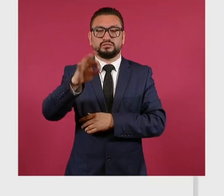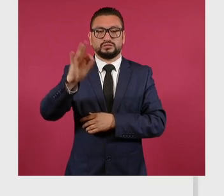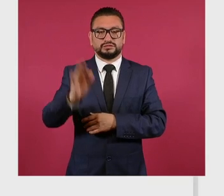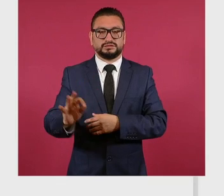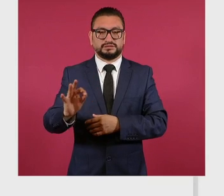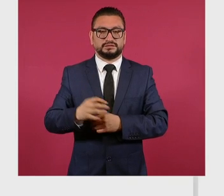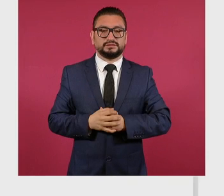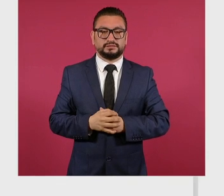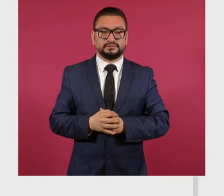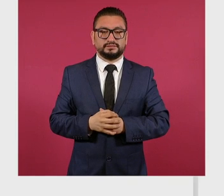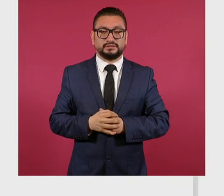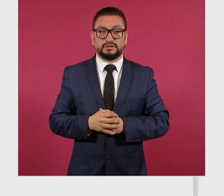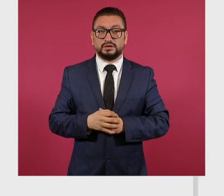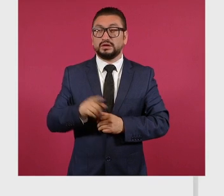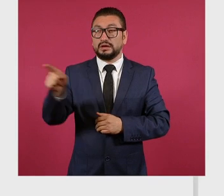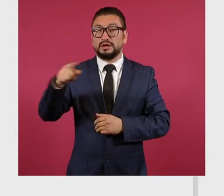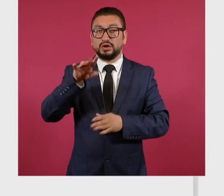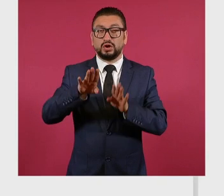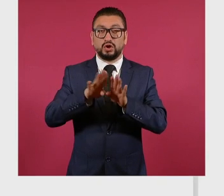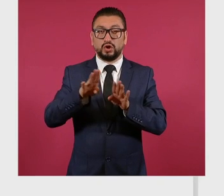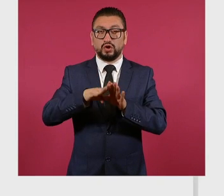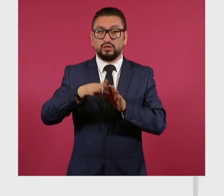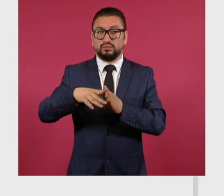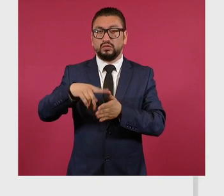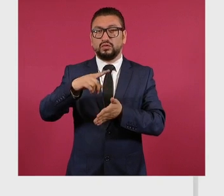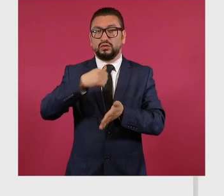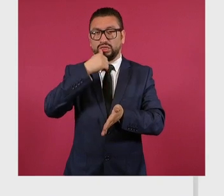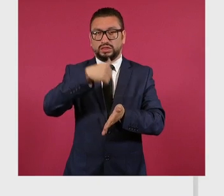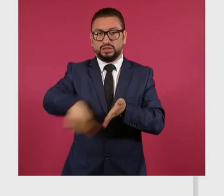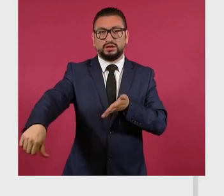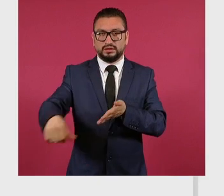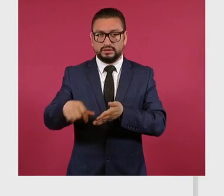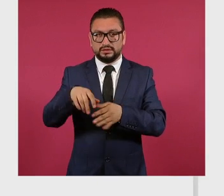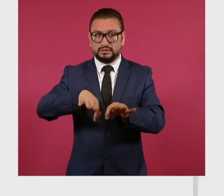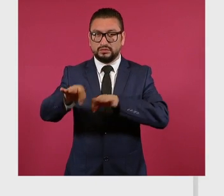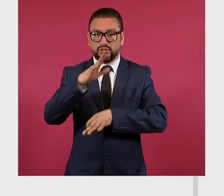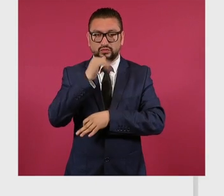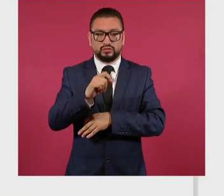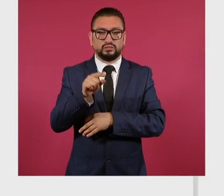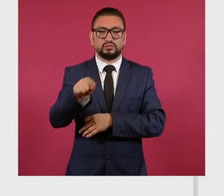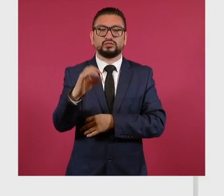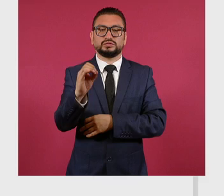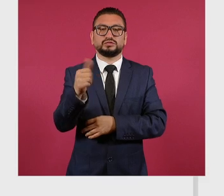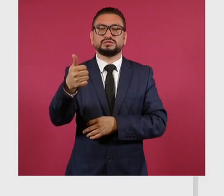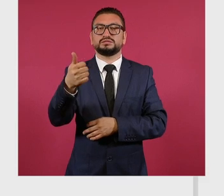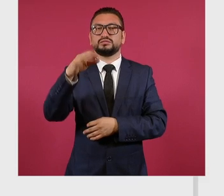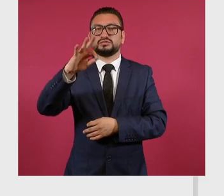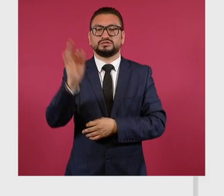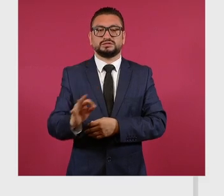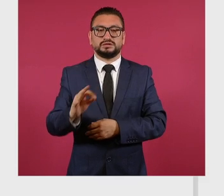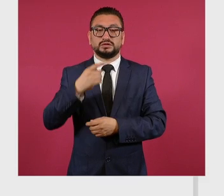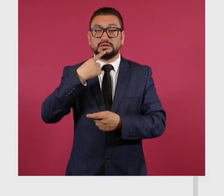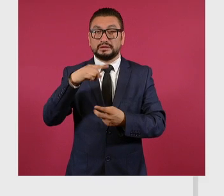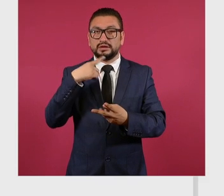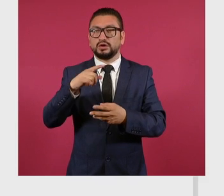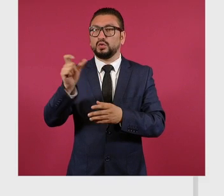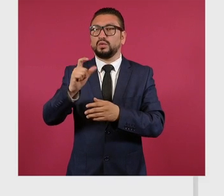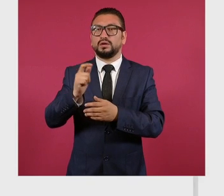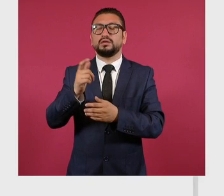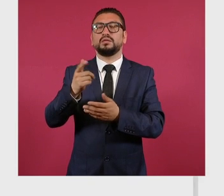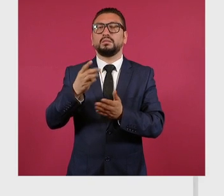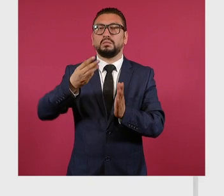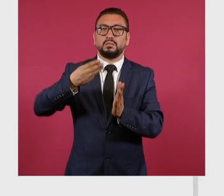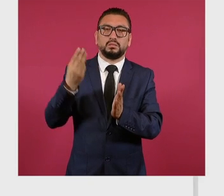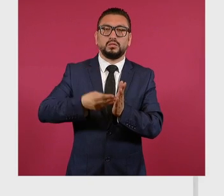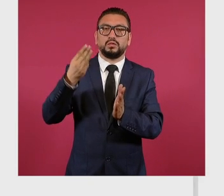ciento. Inhabilitaciones, punto cero seis por ciento del total de quejas. Y sanciones económicas,